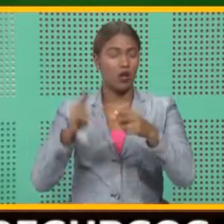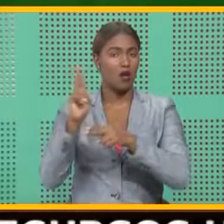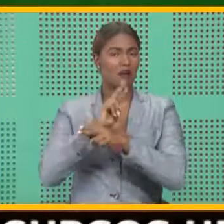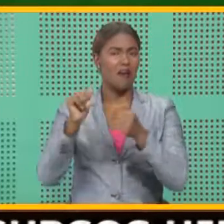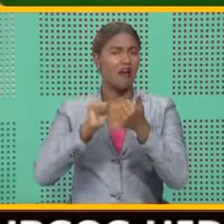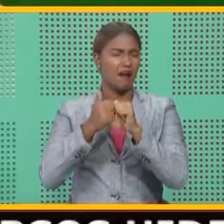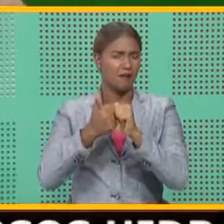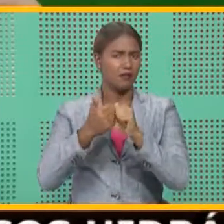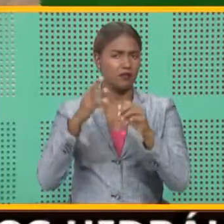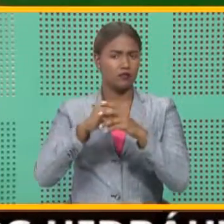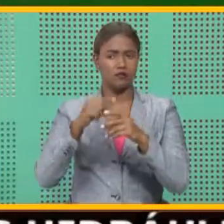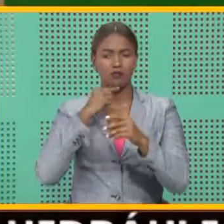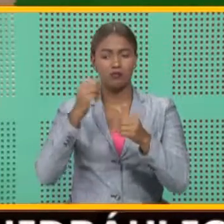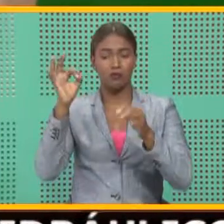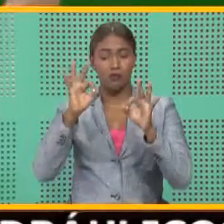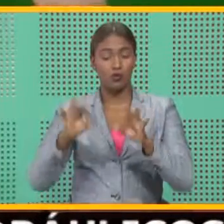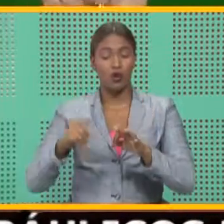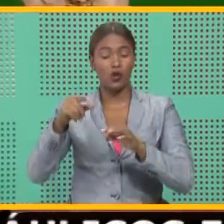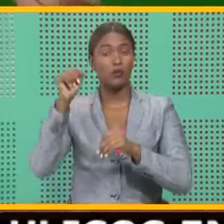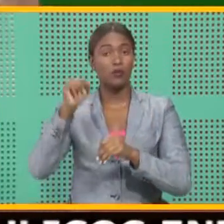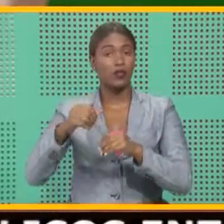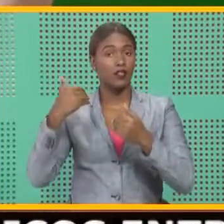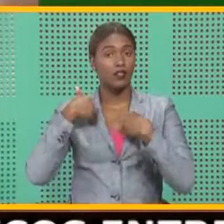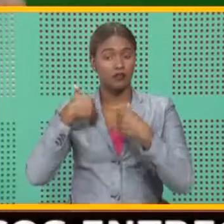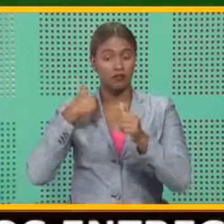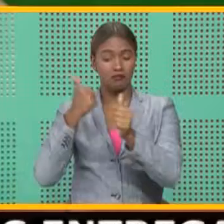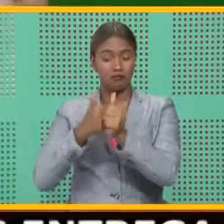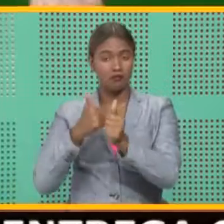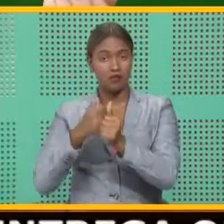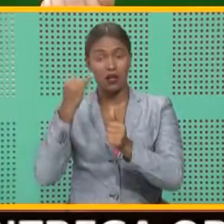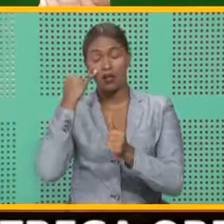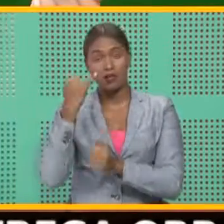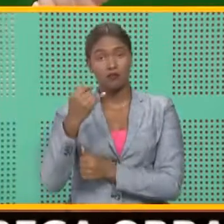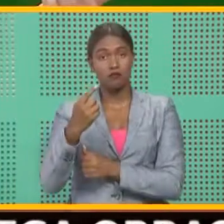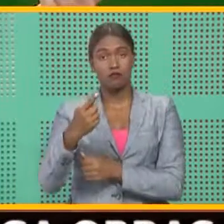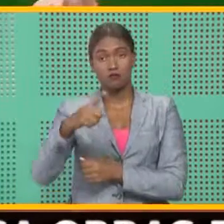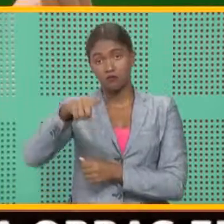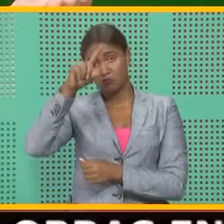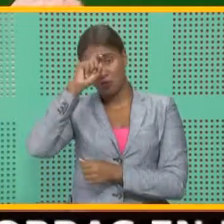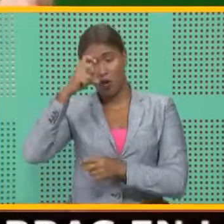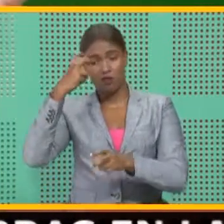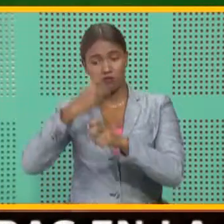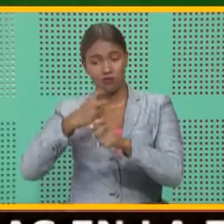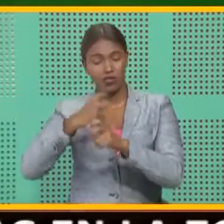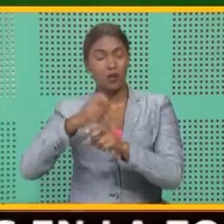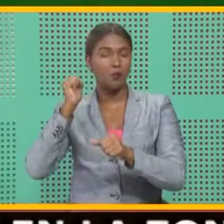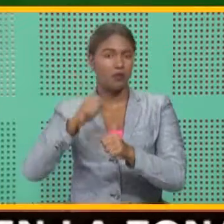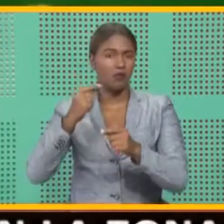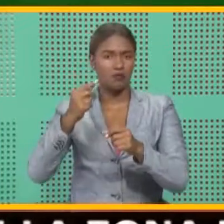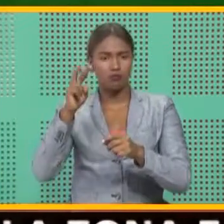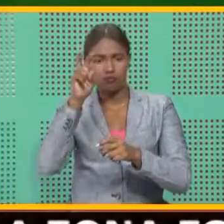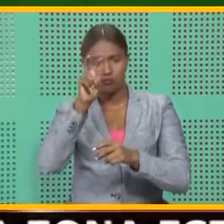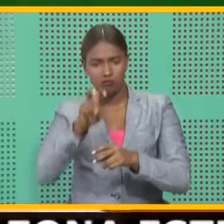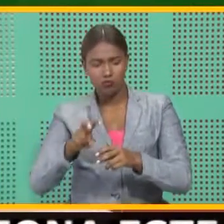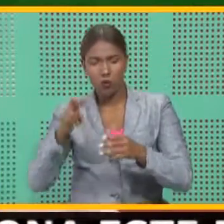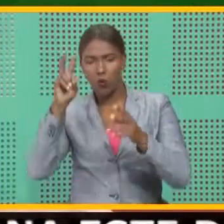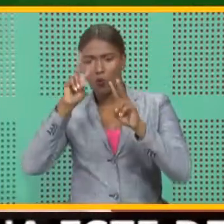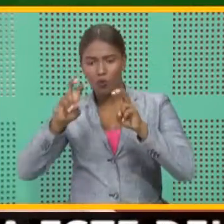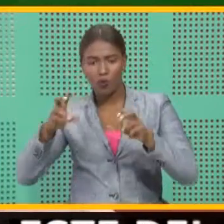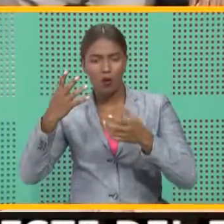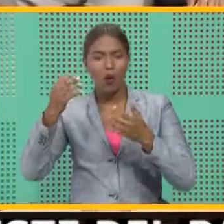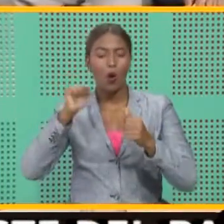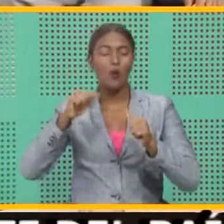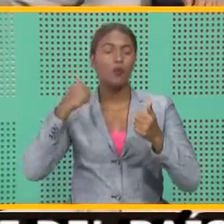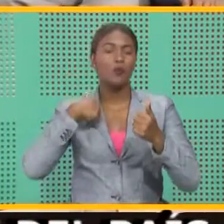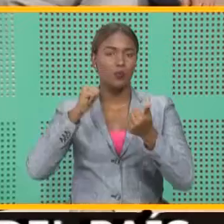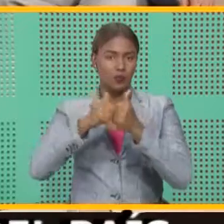¿no? De forma tal que ellos pueden tener recordación de si algo se me dificulta, pues déjame buscar cómo yo